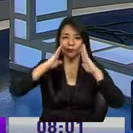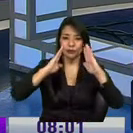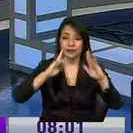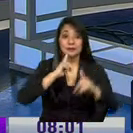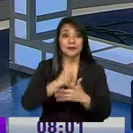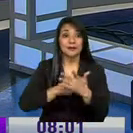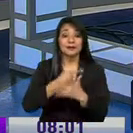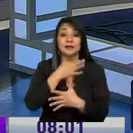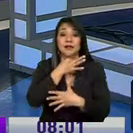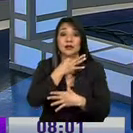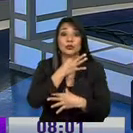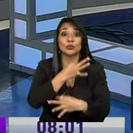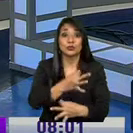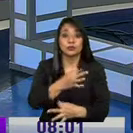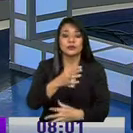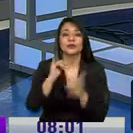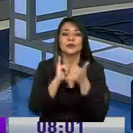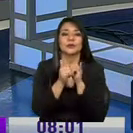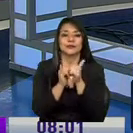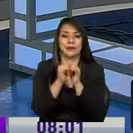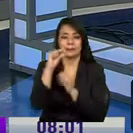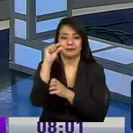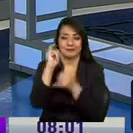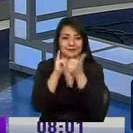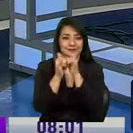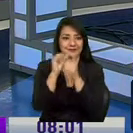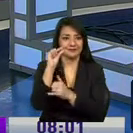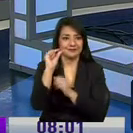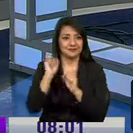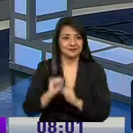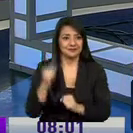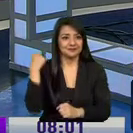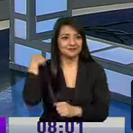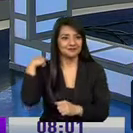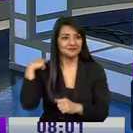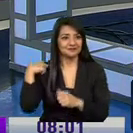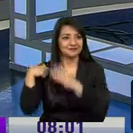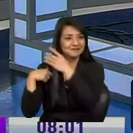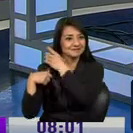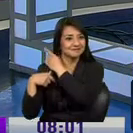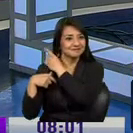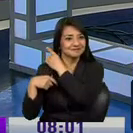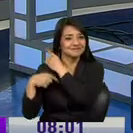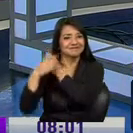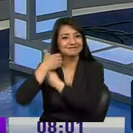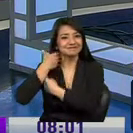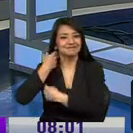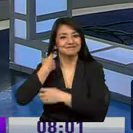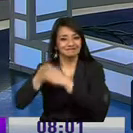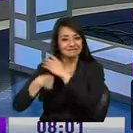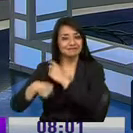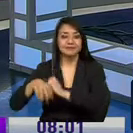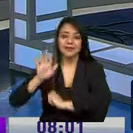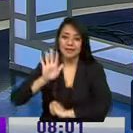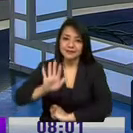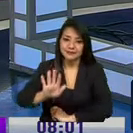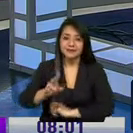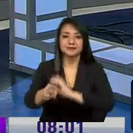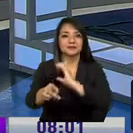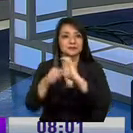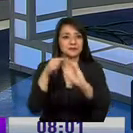que lo que más le gusta es que digamos WhatsAppitos. A los WhatsAppitos. WhatsAppitos, pues es la manera más cariñosa de enviarnos los mensajes, de